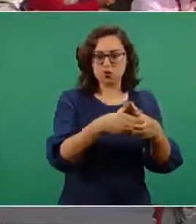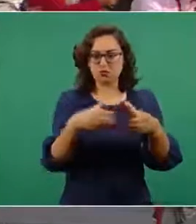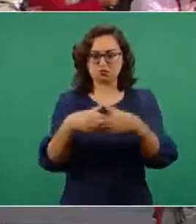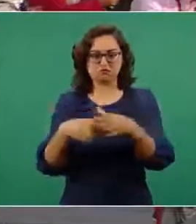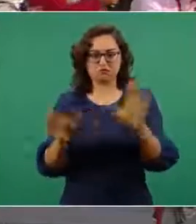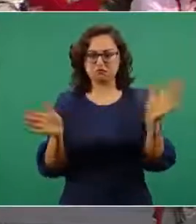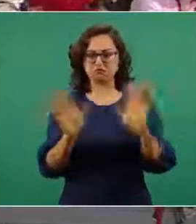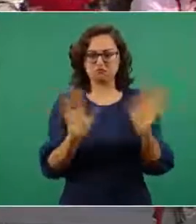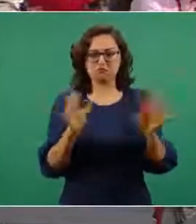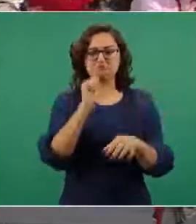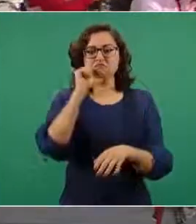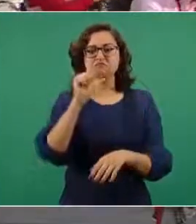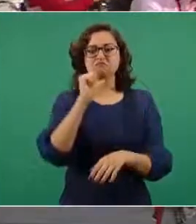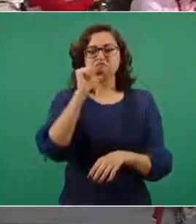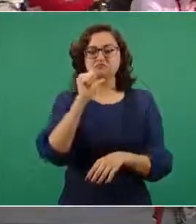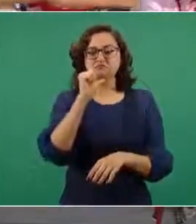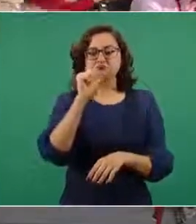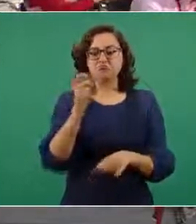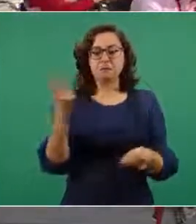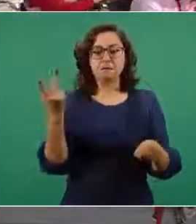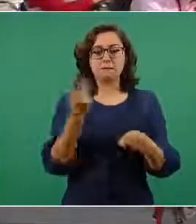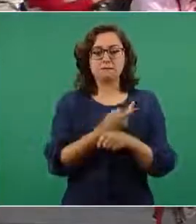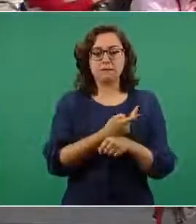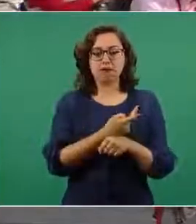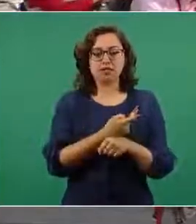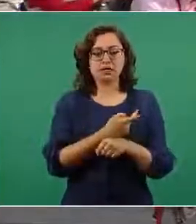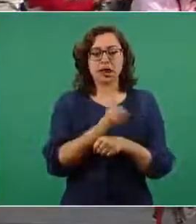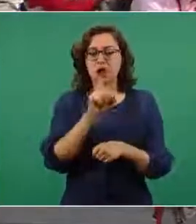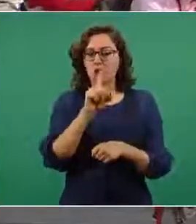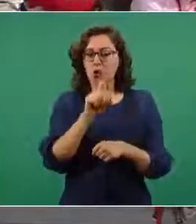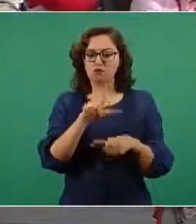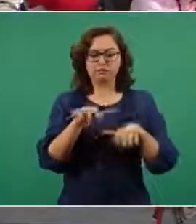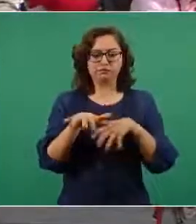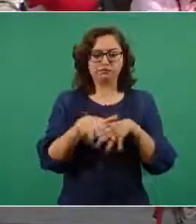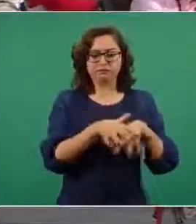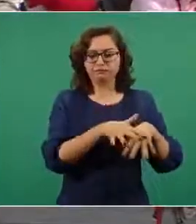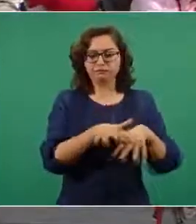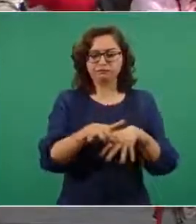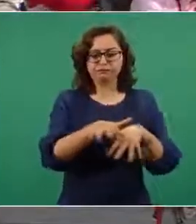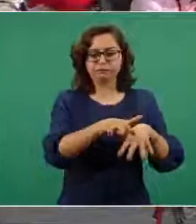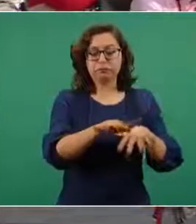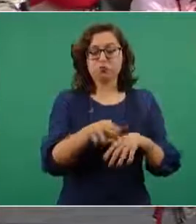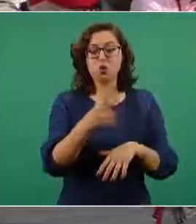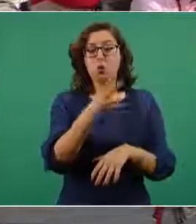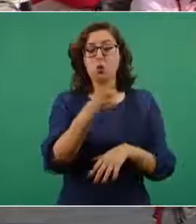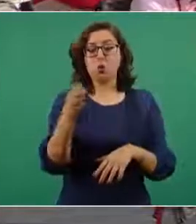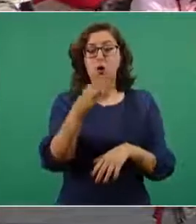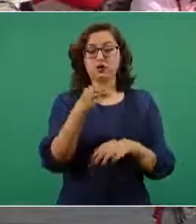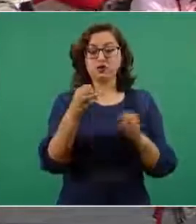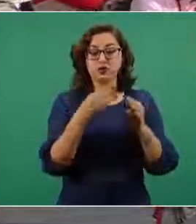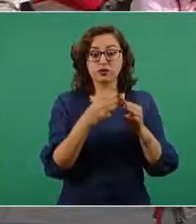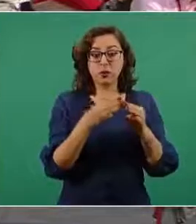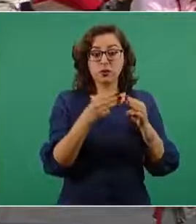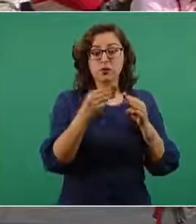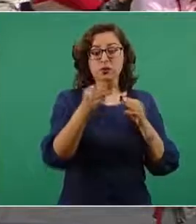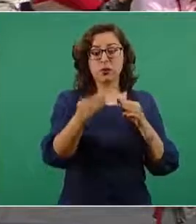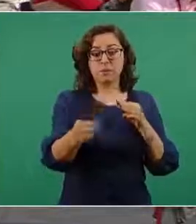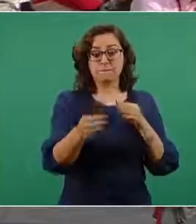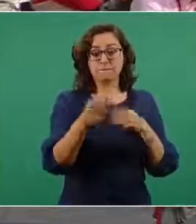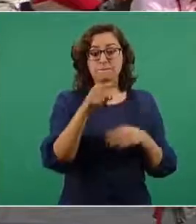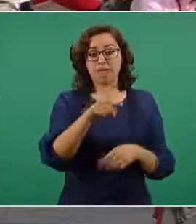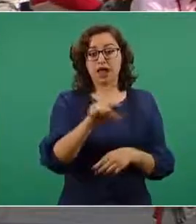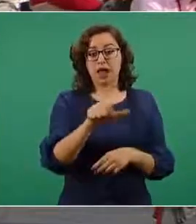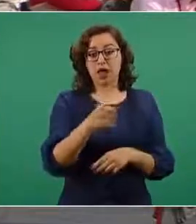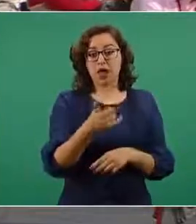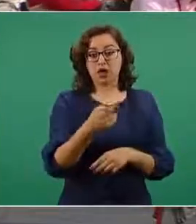es del manantial. Son 400 metros de una tubería que incluso la tienen en